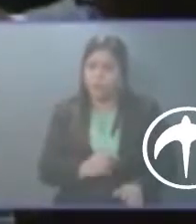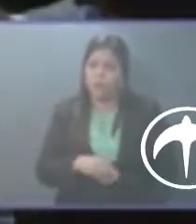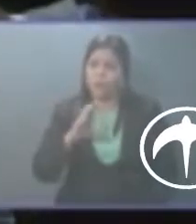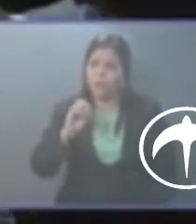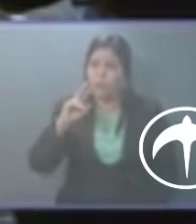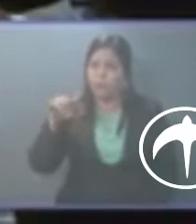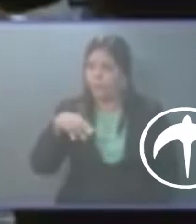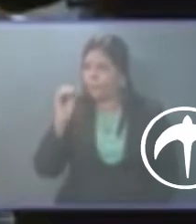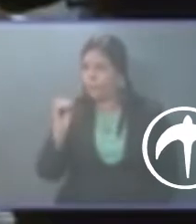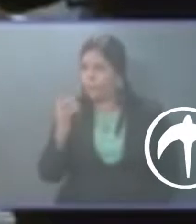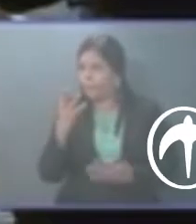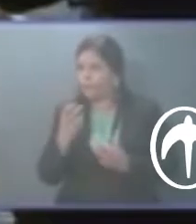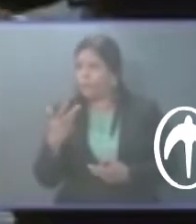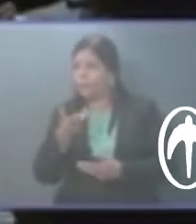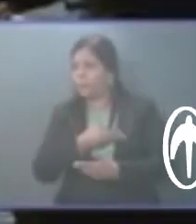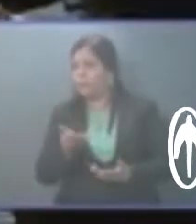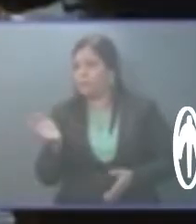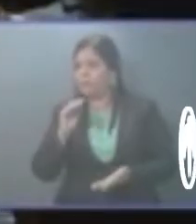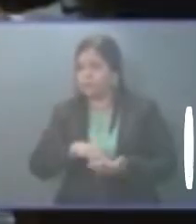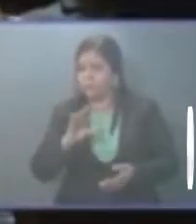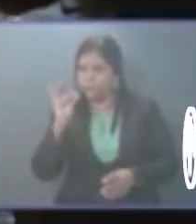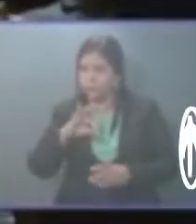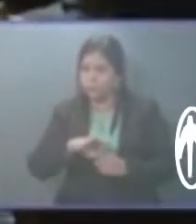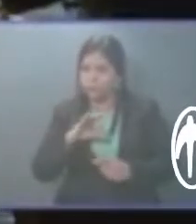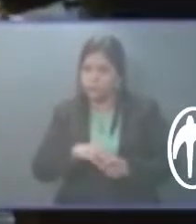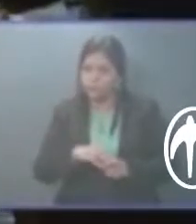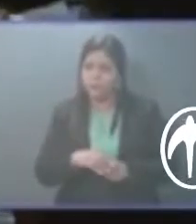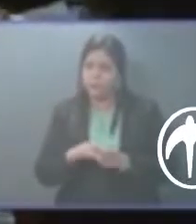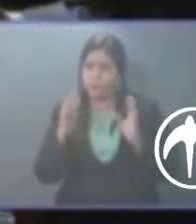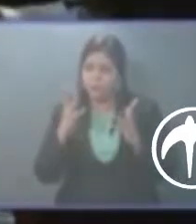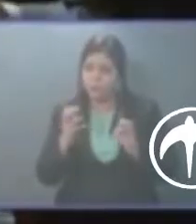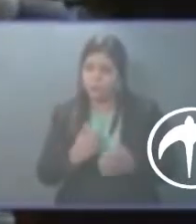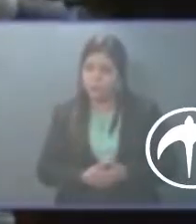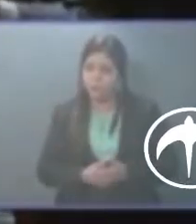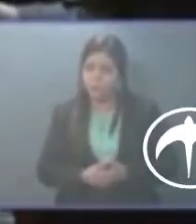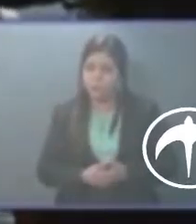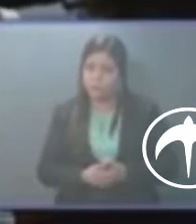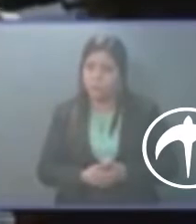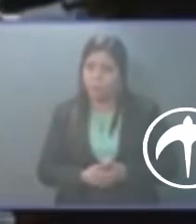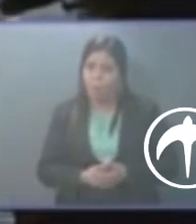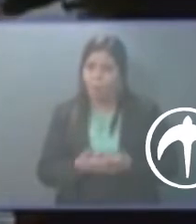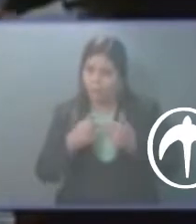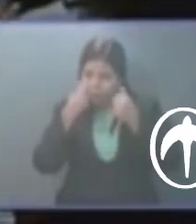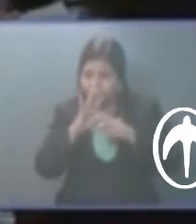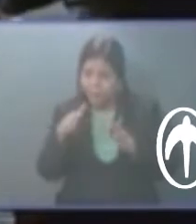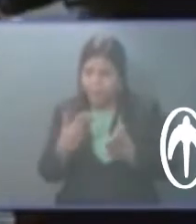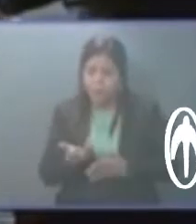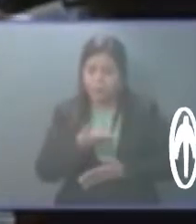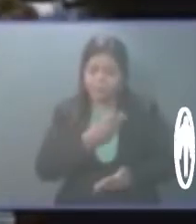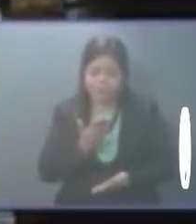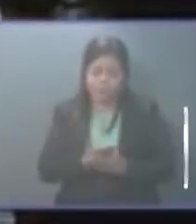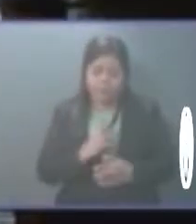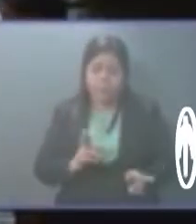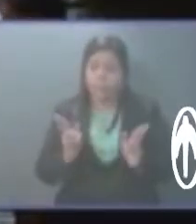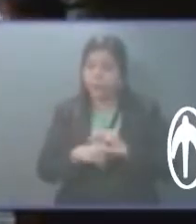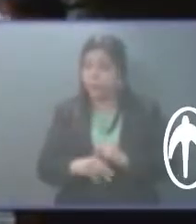Cornejo, vamos a someter nuevamente a reconsideración la propuesta de reforma, y